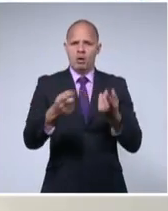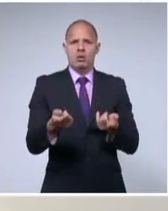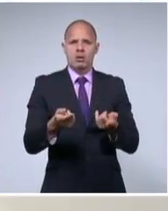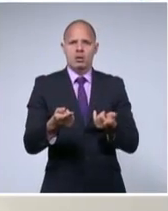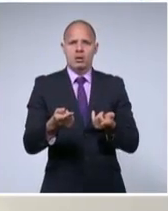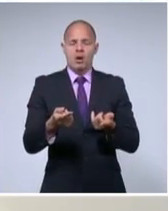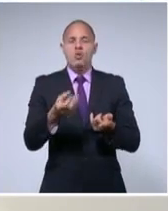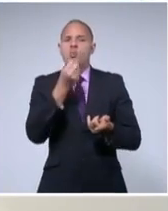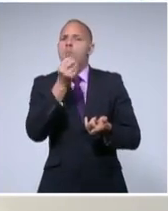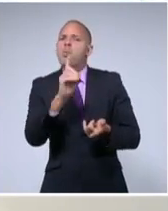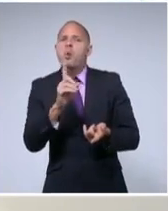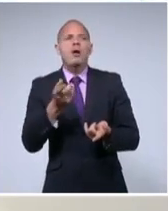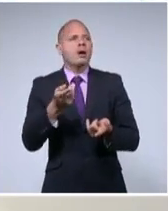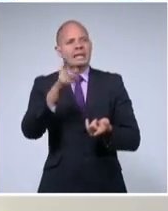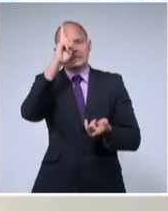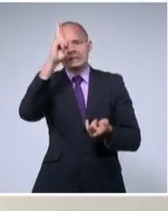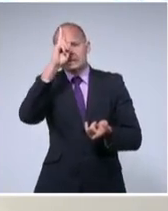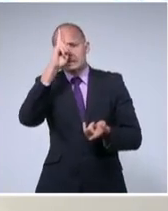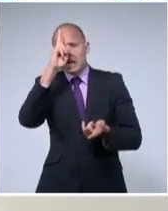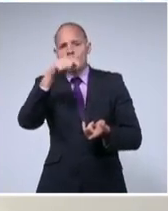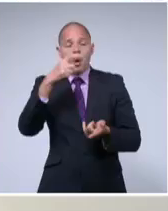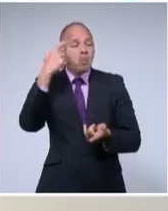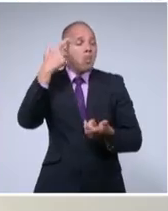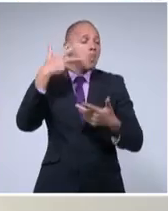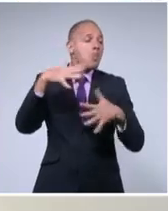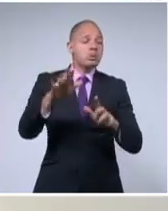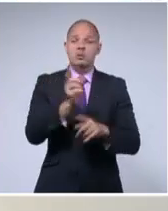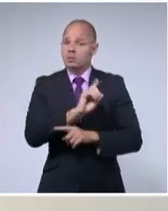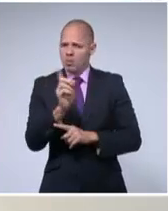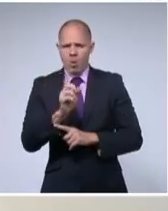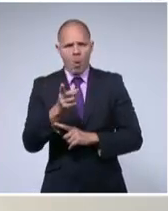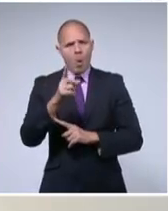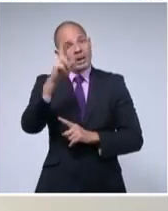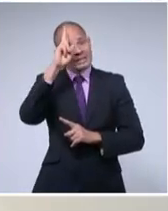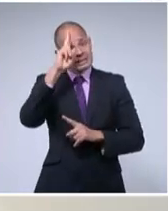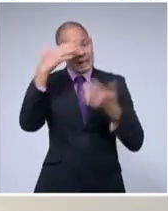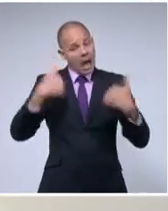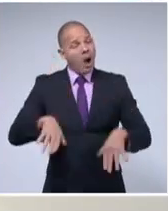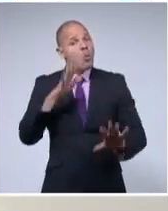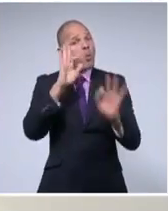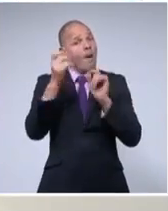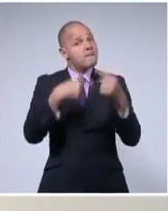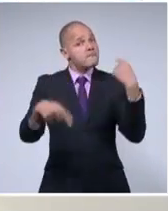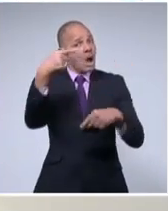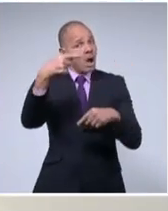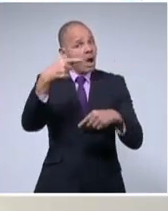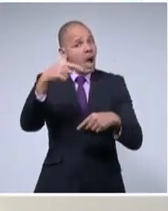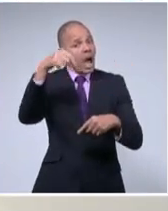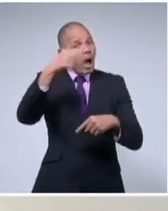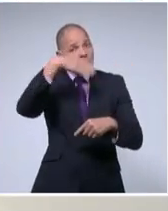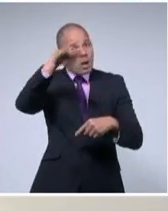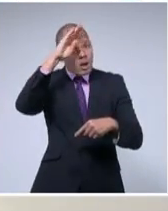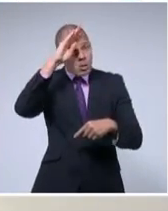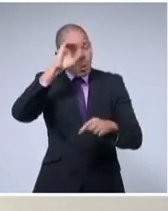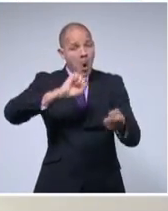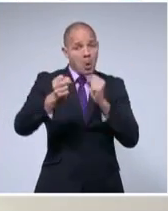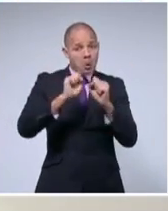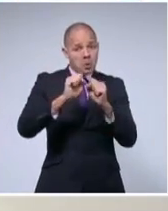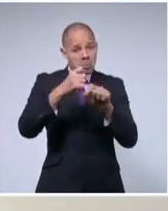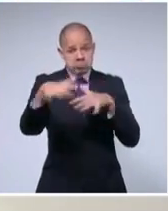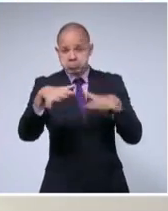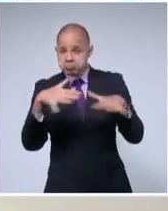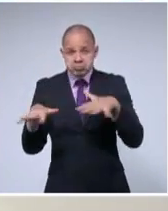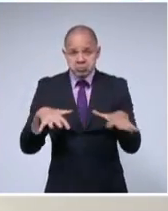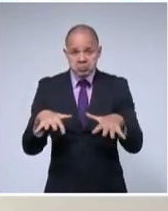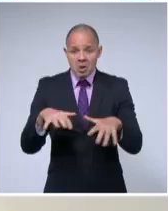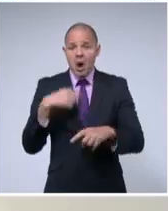puede quedar a merced solo de la conciencia. Y con esa salud no se juega, porque si Cuba pierde el control sobre la enfermedad, habremos